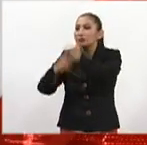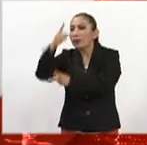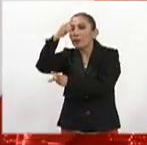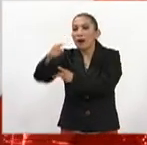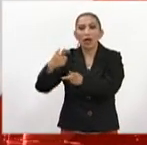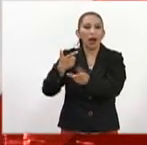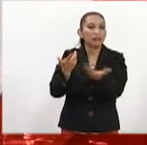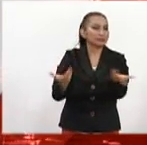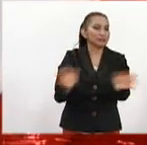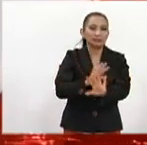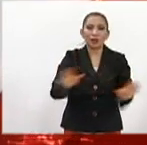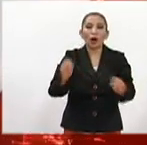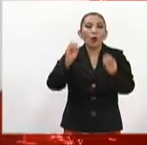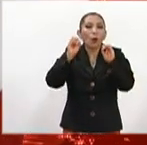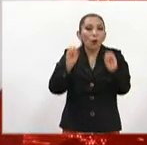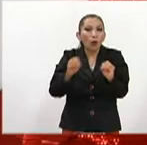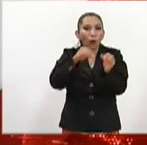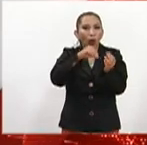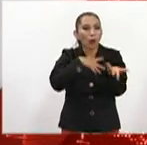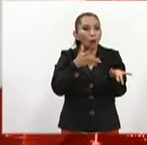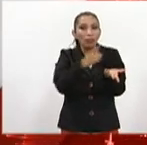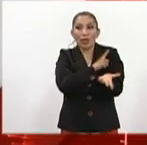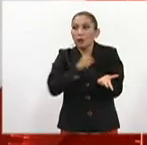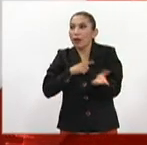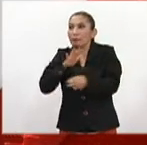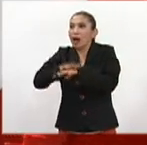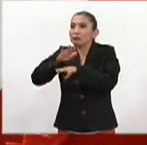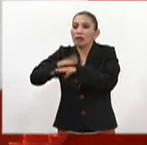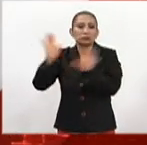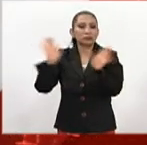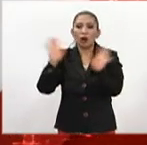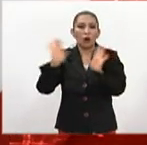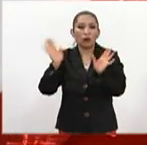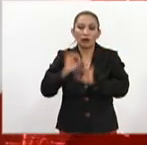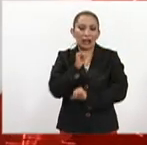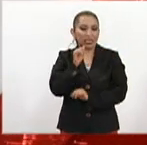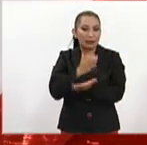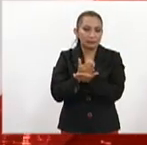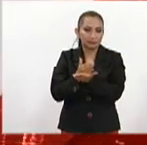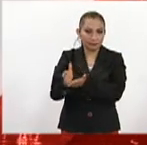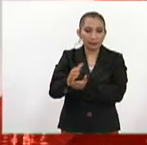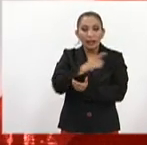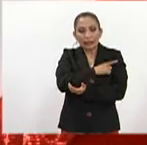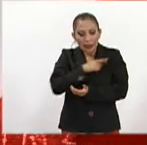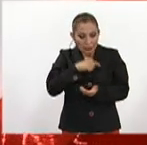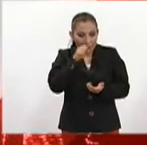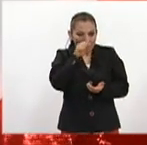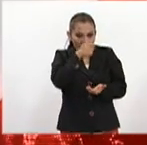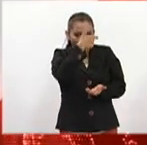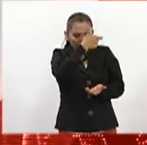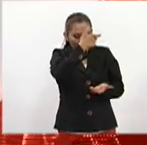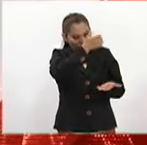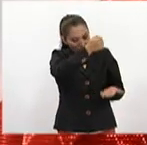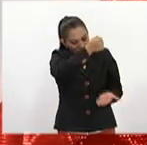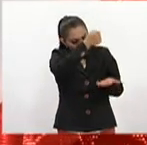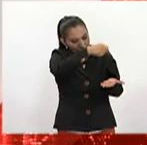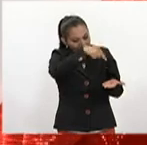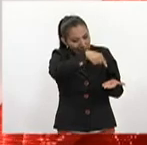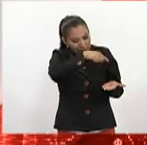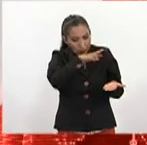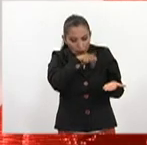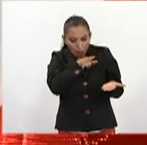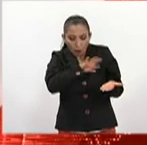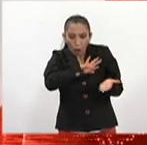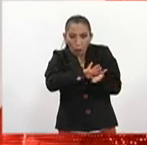la reconstrucción ni a contraer deuda para pagar la reconstrucción. Se tiene que hacer en base a una